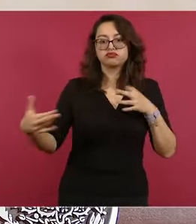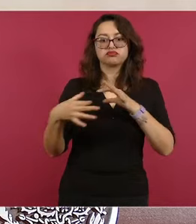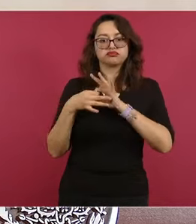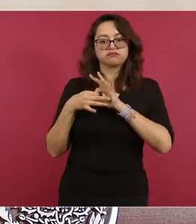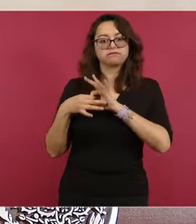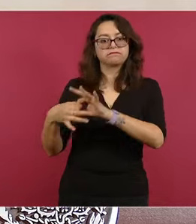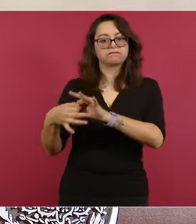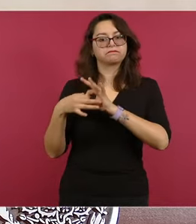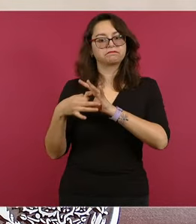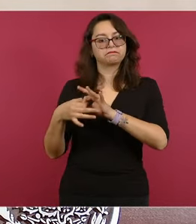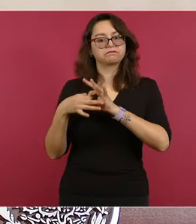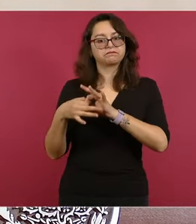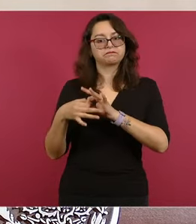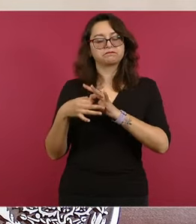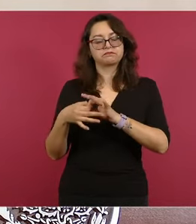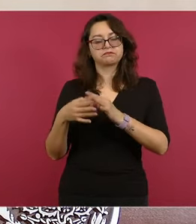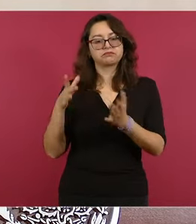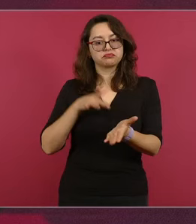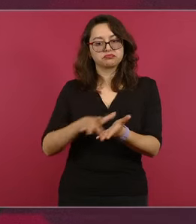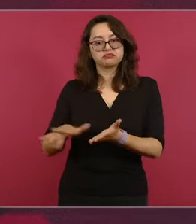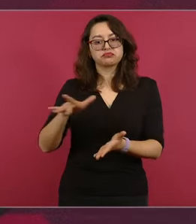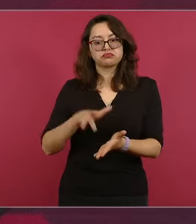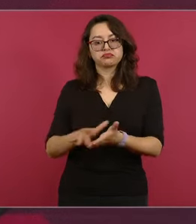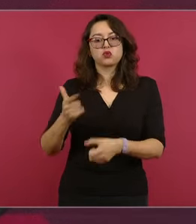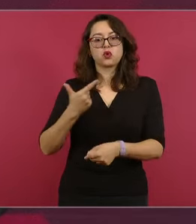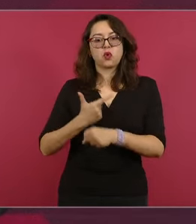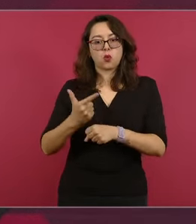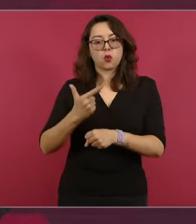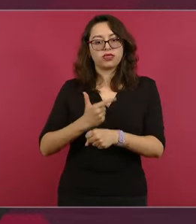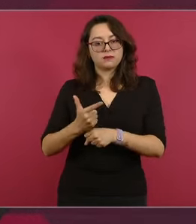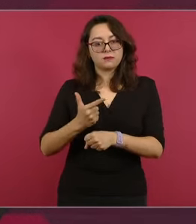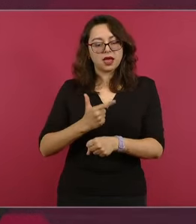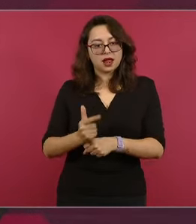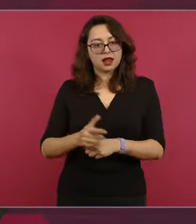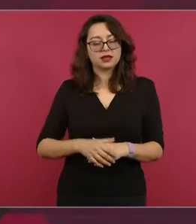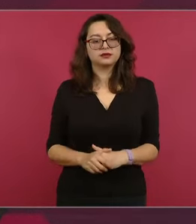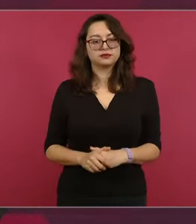uniendo con el pueblo de Guatemala.